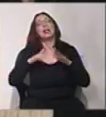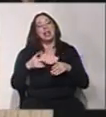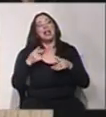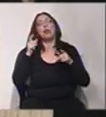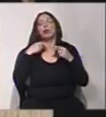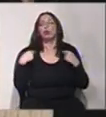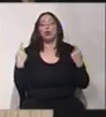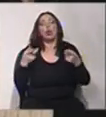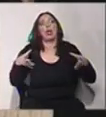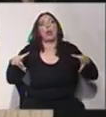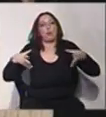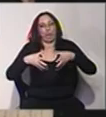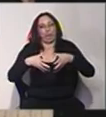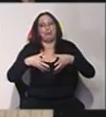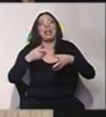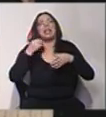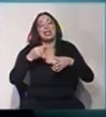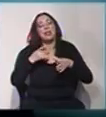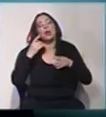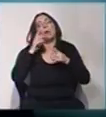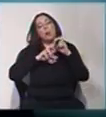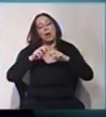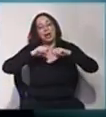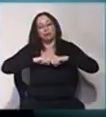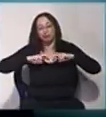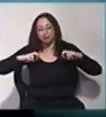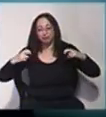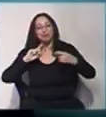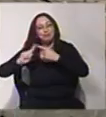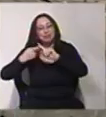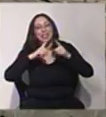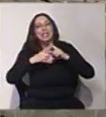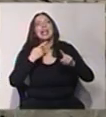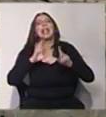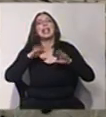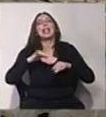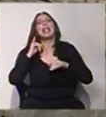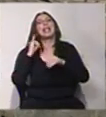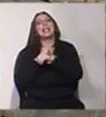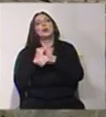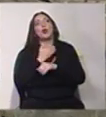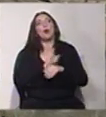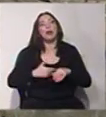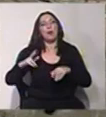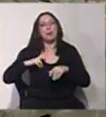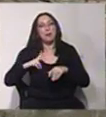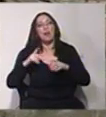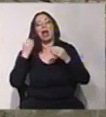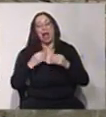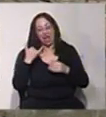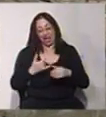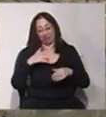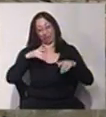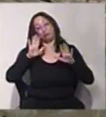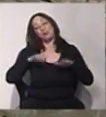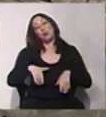toda la comunidad y con un criterio interdisciplinario e interinstitucional. En Uruguay, hay distintas organizaciones no gubernamentales